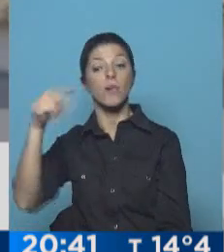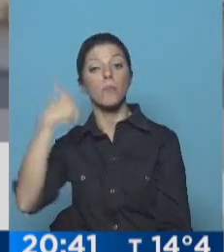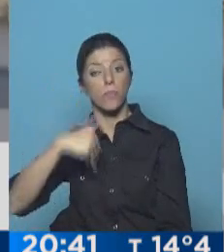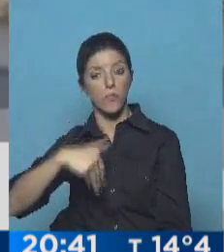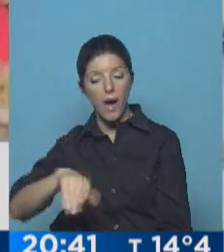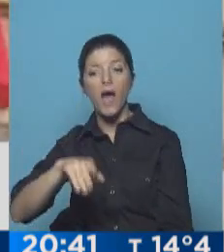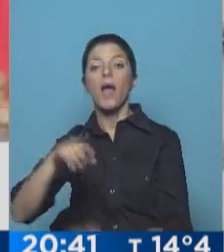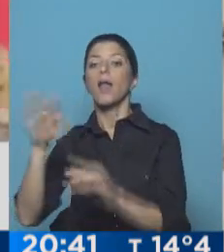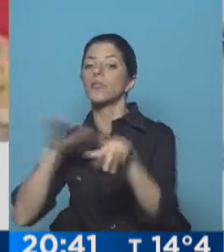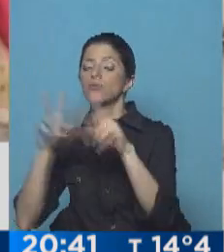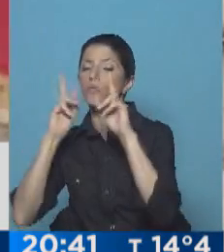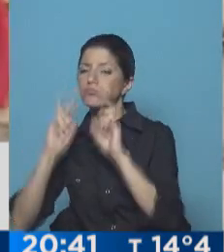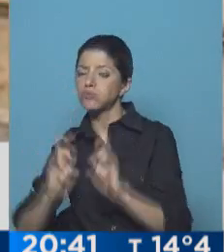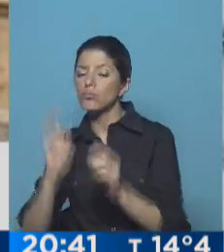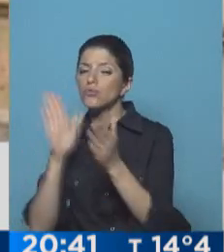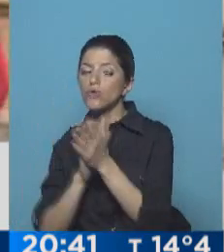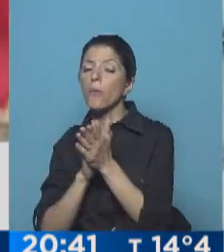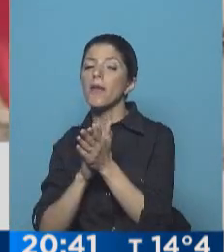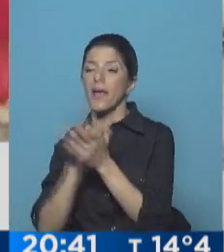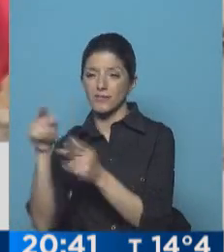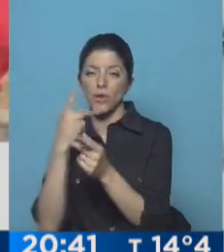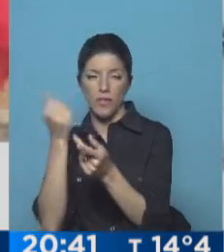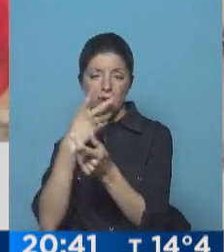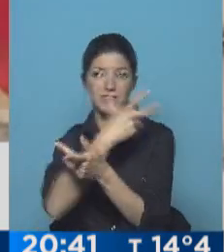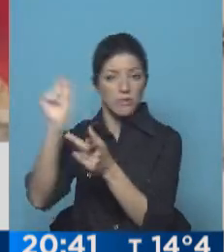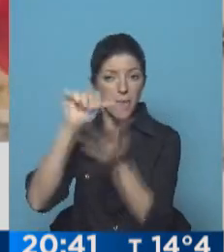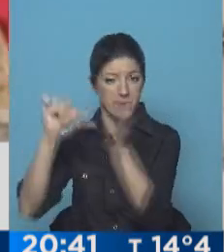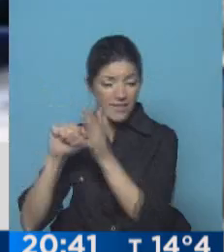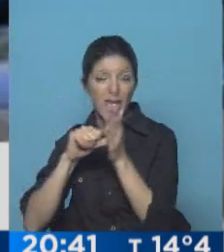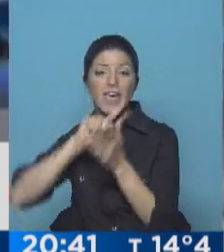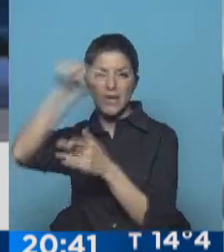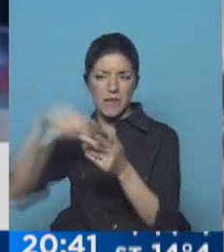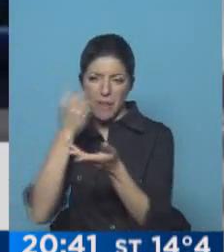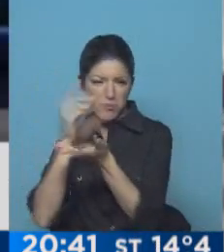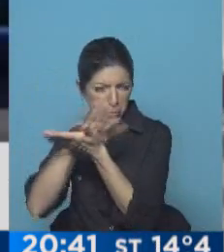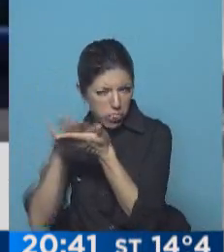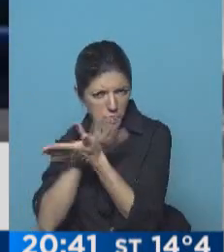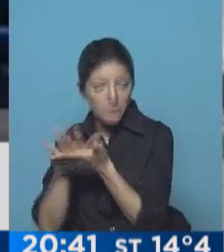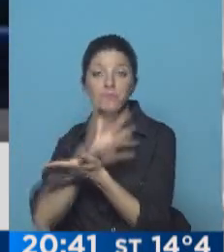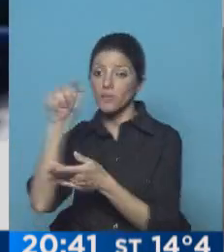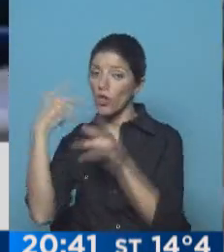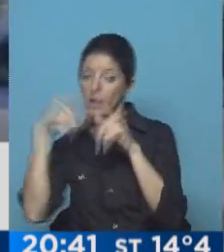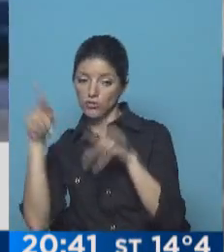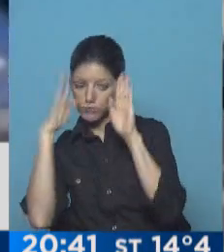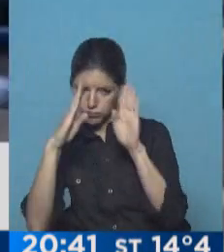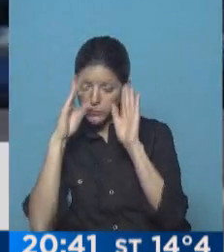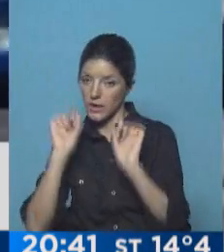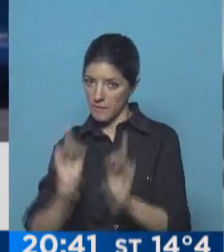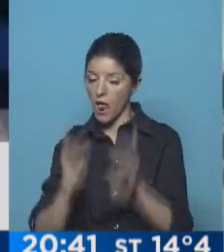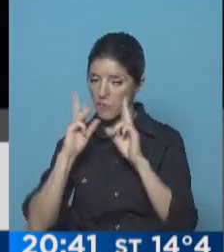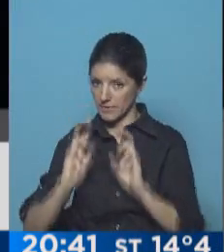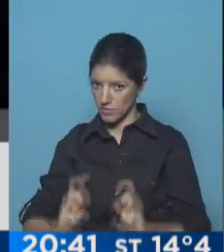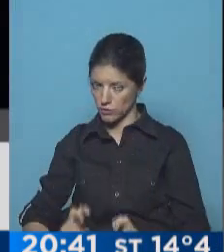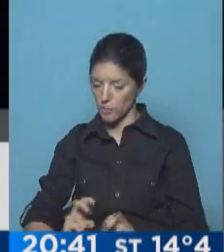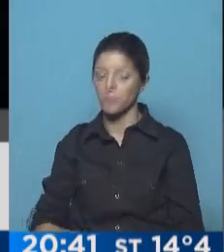los riesgos que se derivan de las infracciones financieras que permiten el lavado de dinero. Entonces, bueno, ellos siguen con mucha atención este caso. La Fiscalía